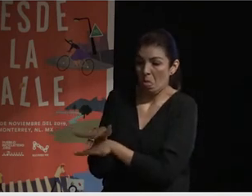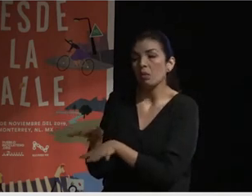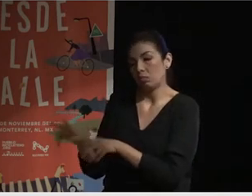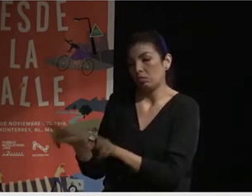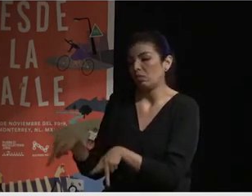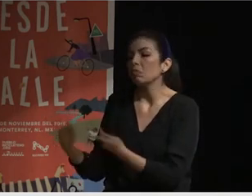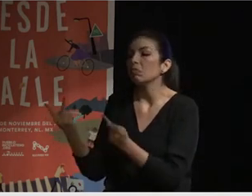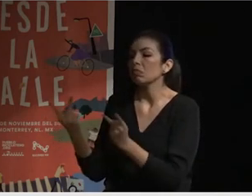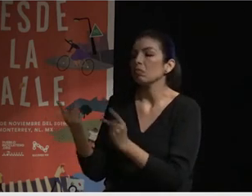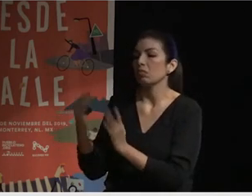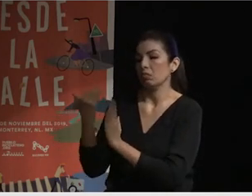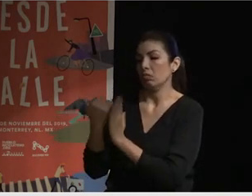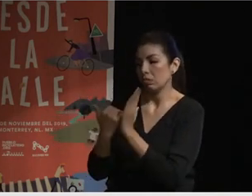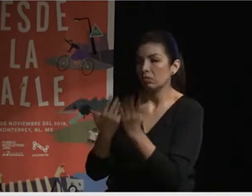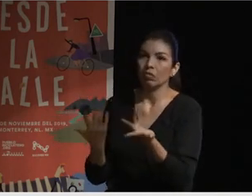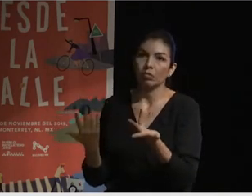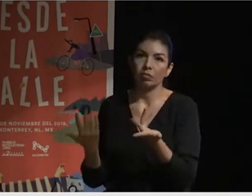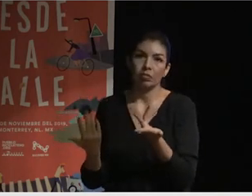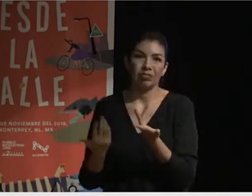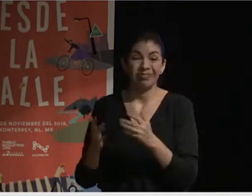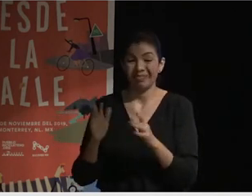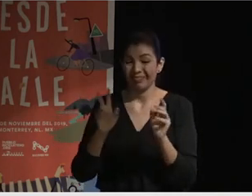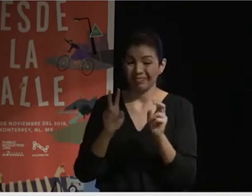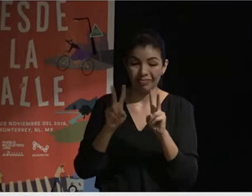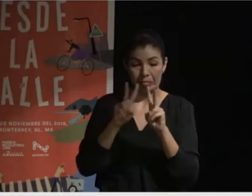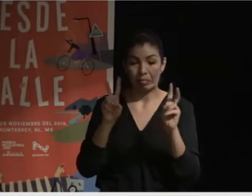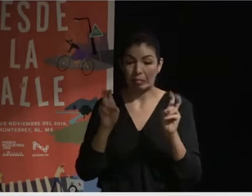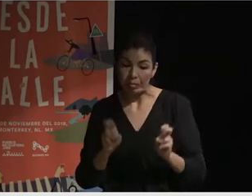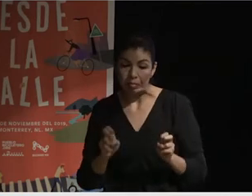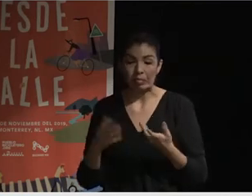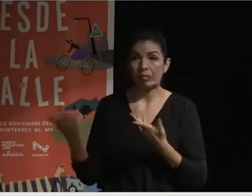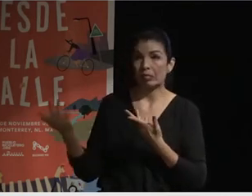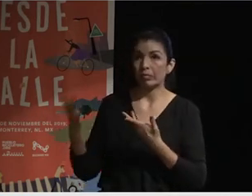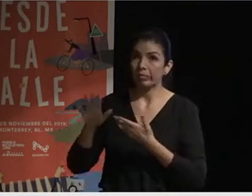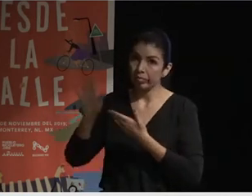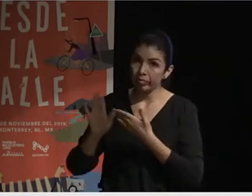las construcciones, entonces están viendo cómo le van a hacer y sobre todo lo que me parece